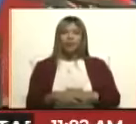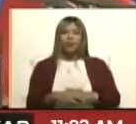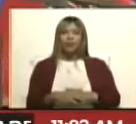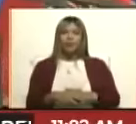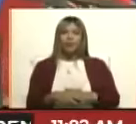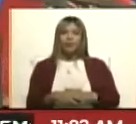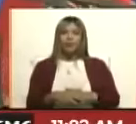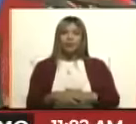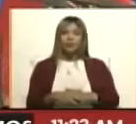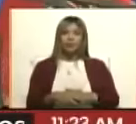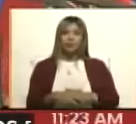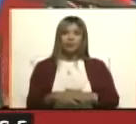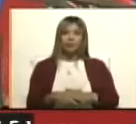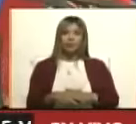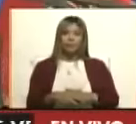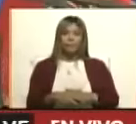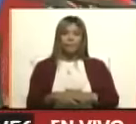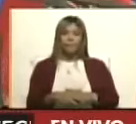¿Ah?